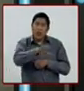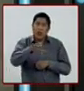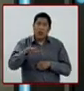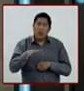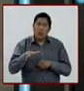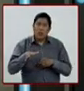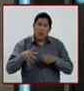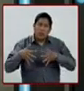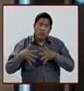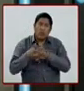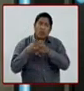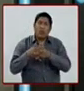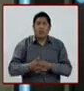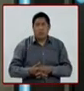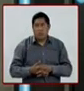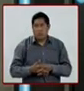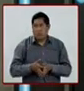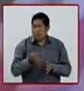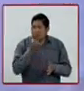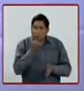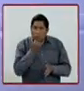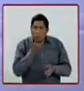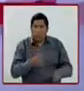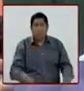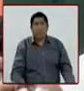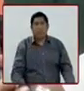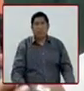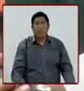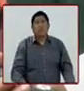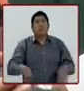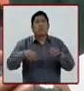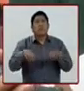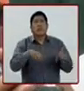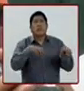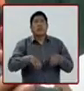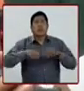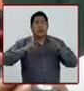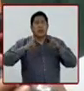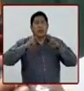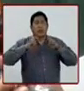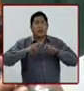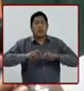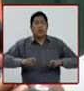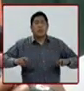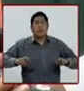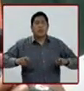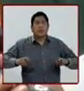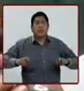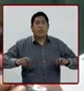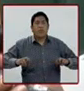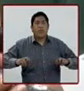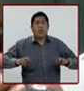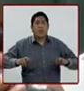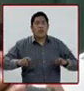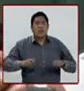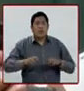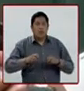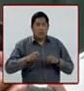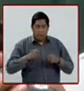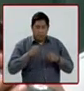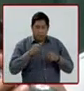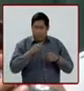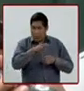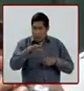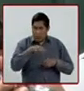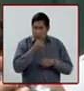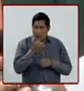de bloqueo. Escuchemos estos detalles. Se está realizando la investigación correspondiente. Se están recabando